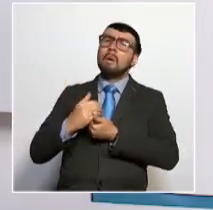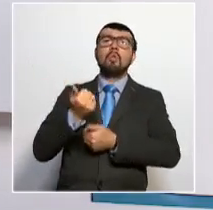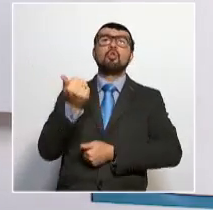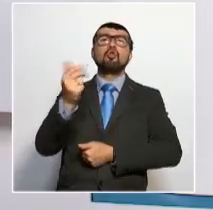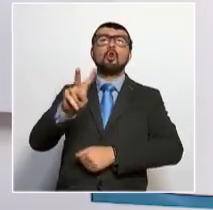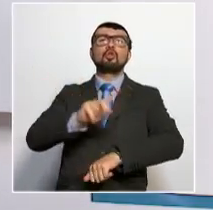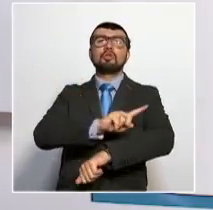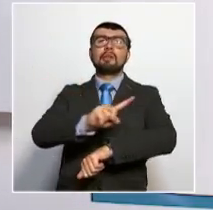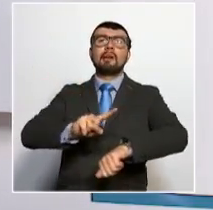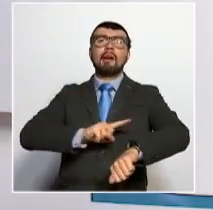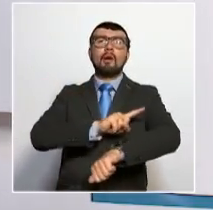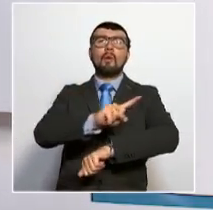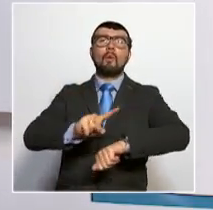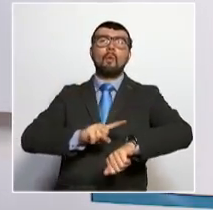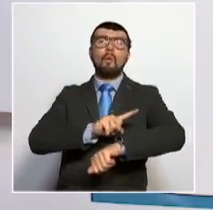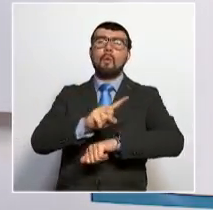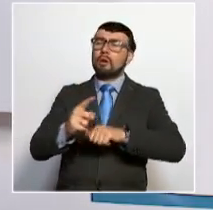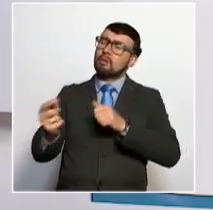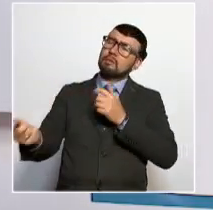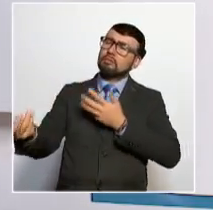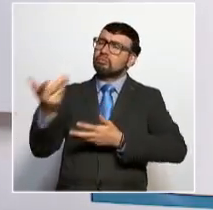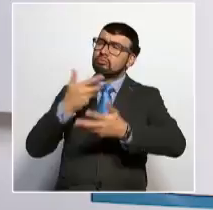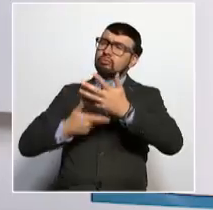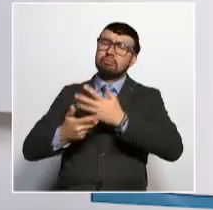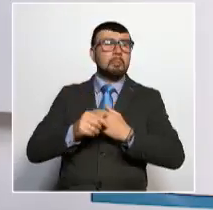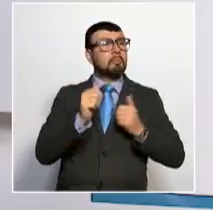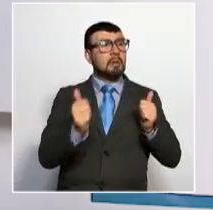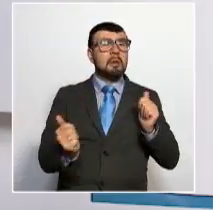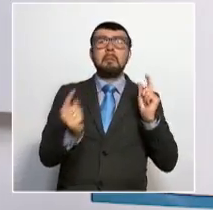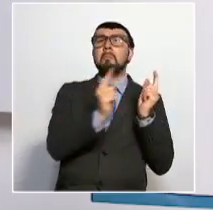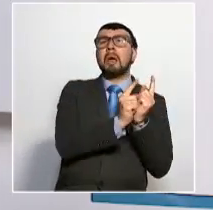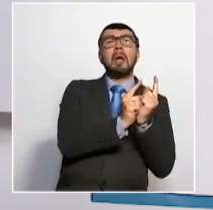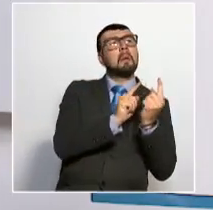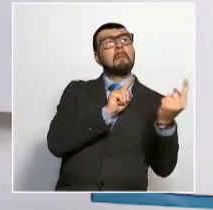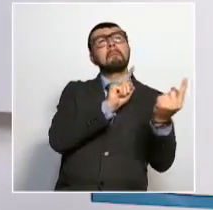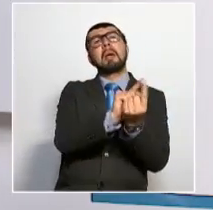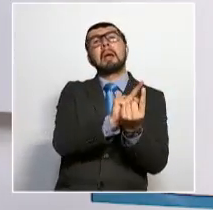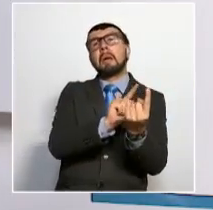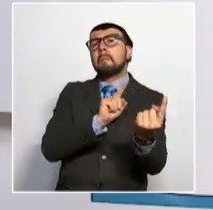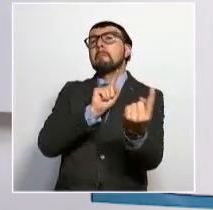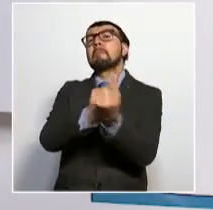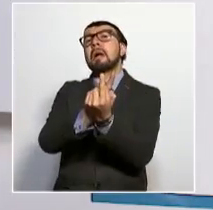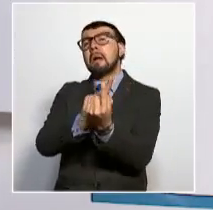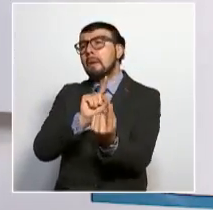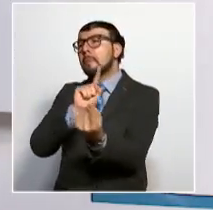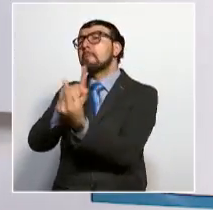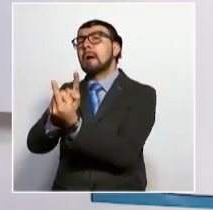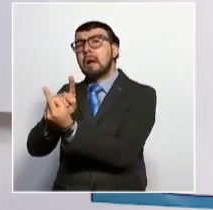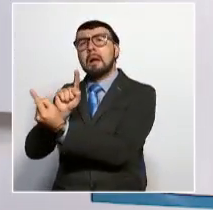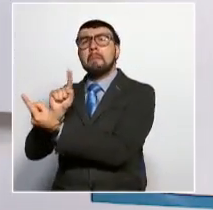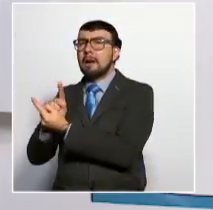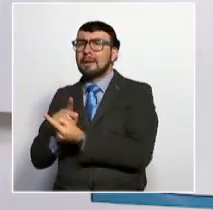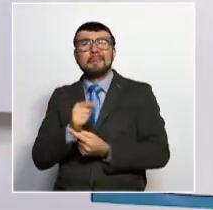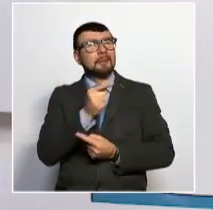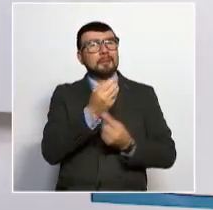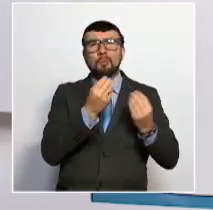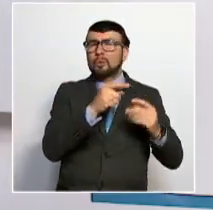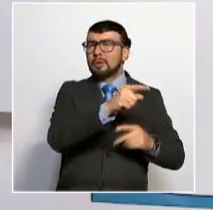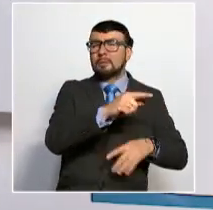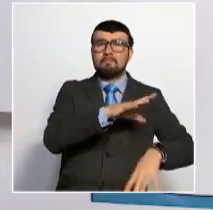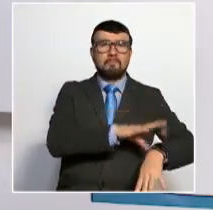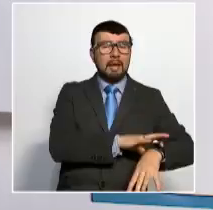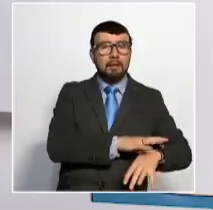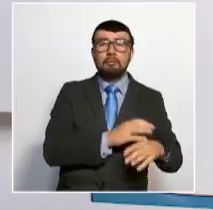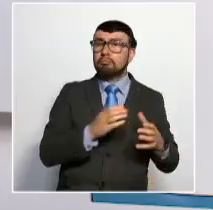por la consulta integral con el doctor Germán, la doctora Dafna y un equipo de médicos, pero siempre pasan por